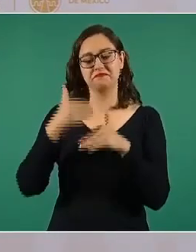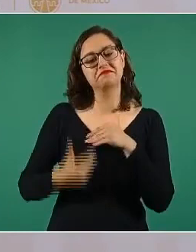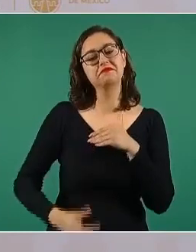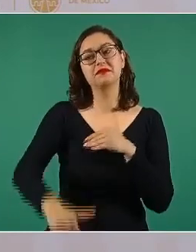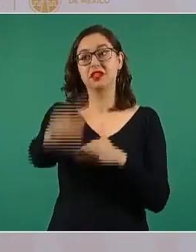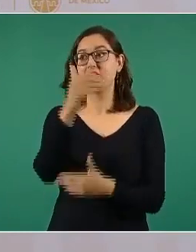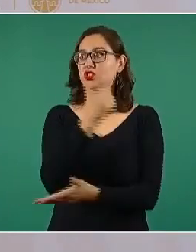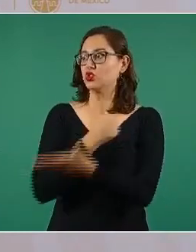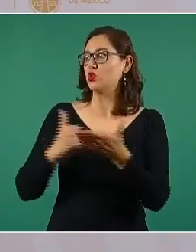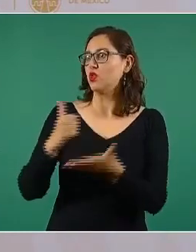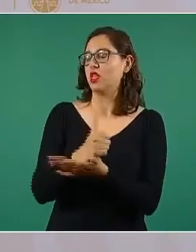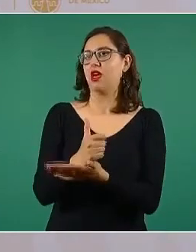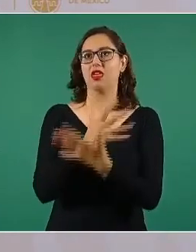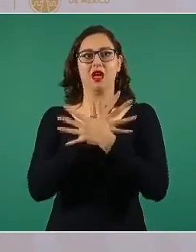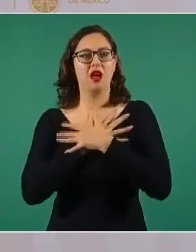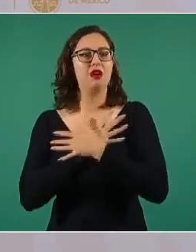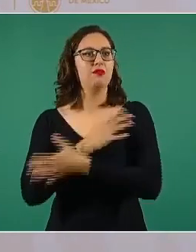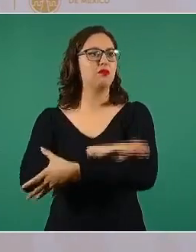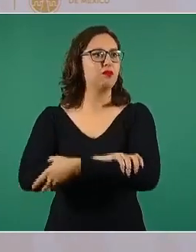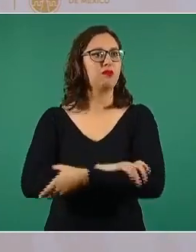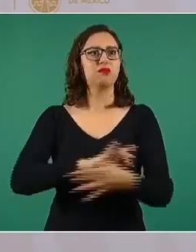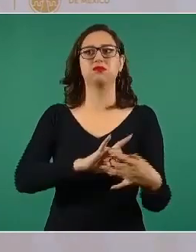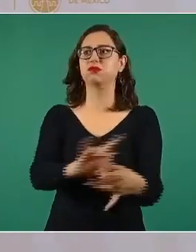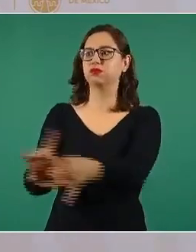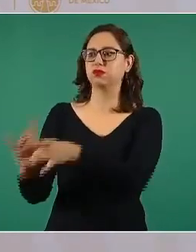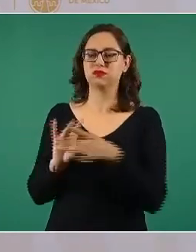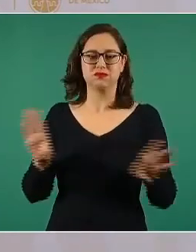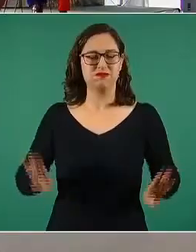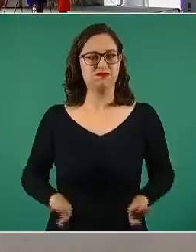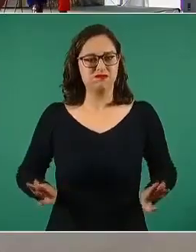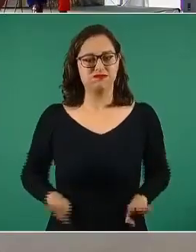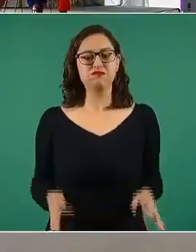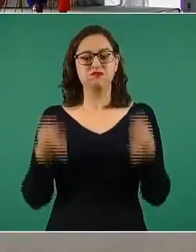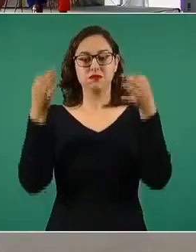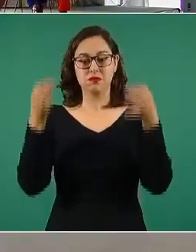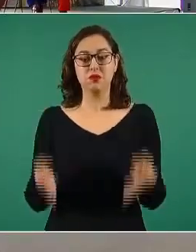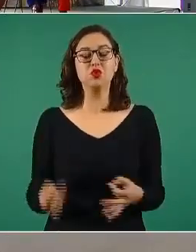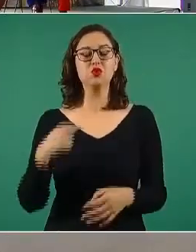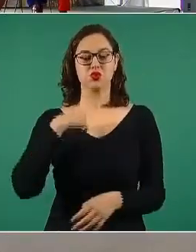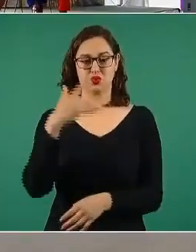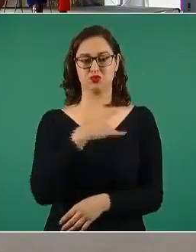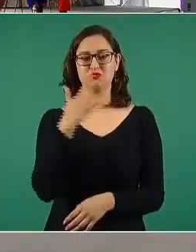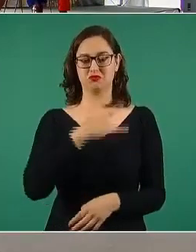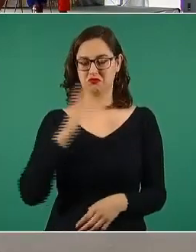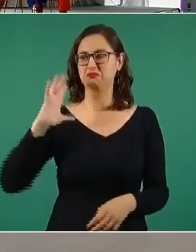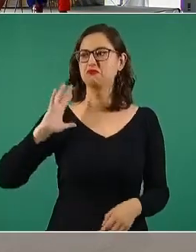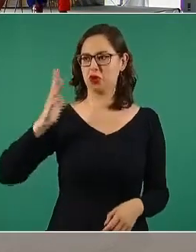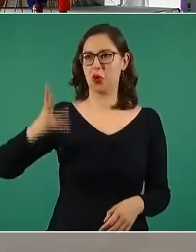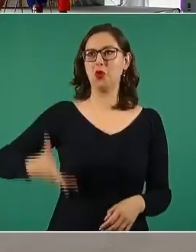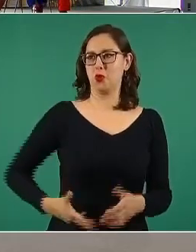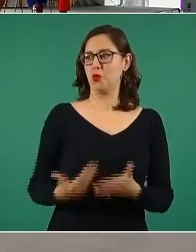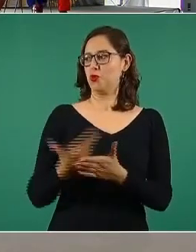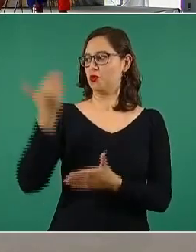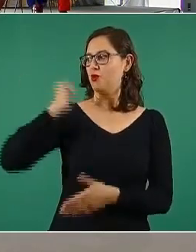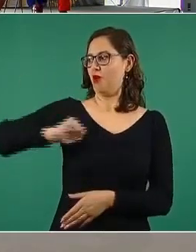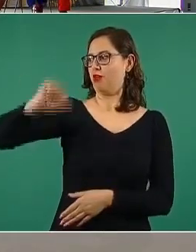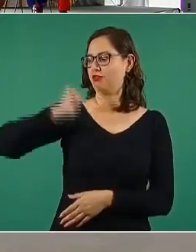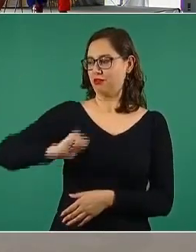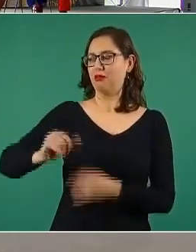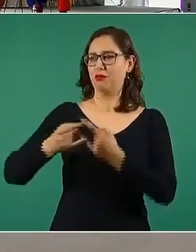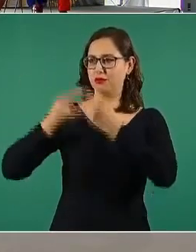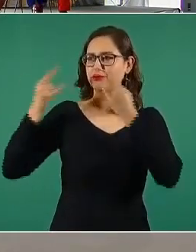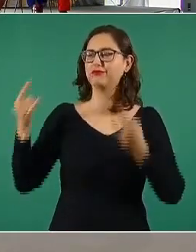distingue. Como jefa de gobierno de la Ciudad de México, me siento orgullosa de nuestro pasado y nuestro